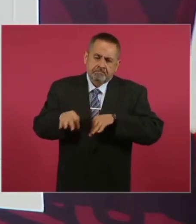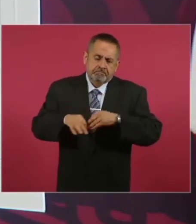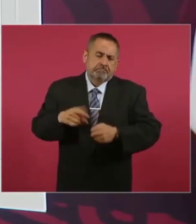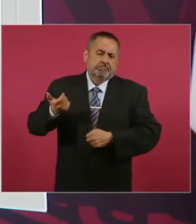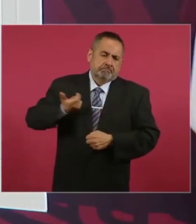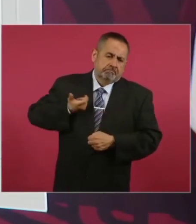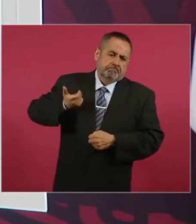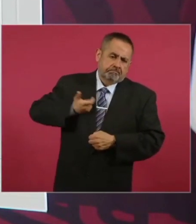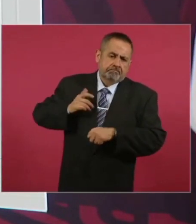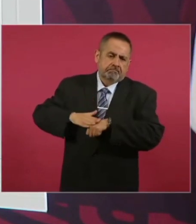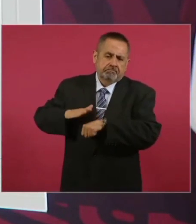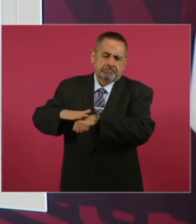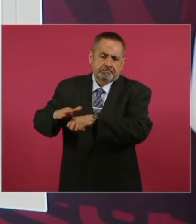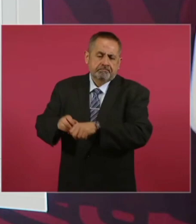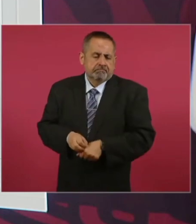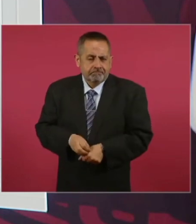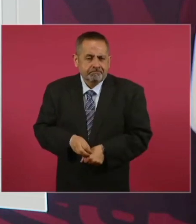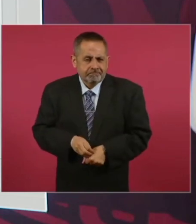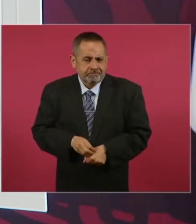va a ser peor